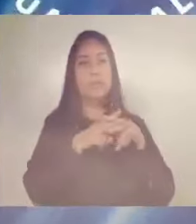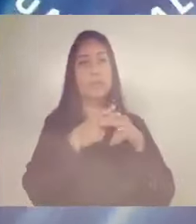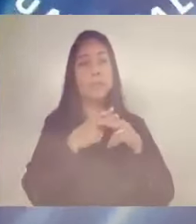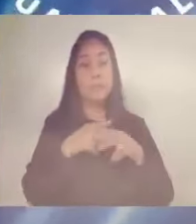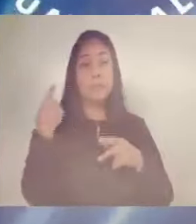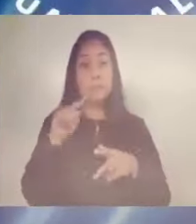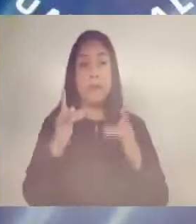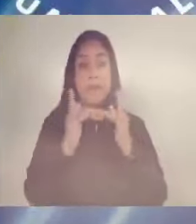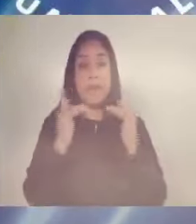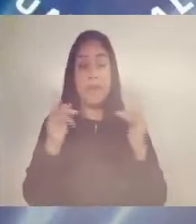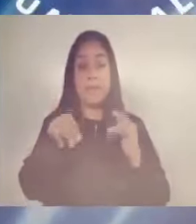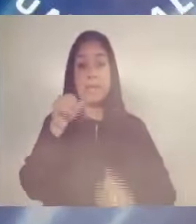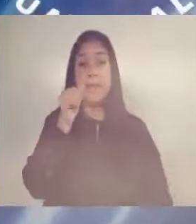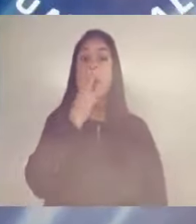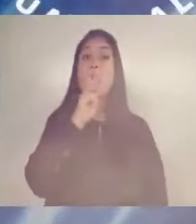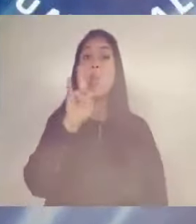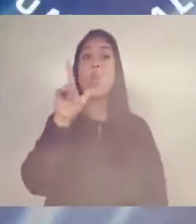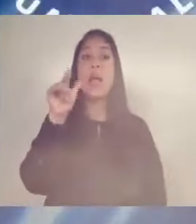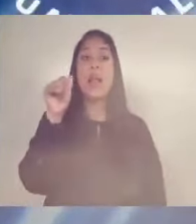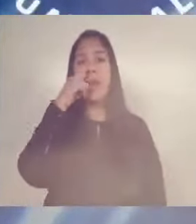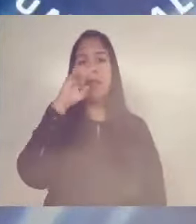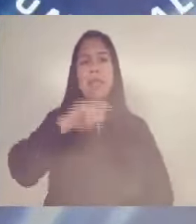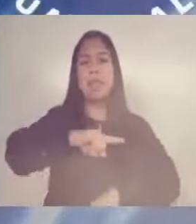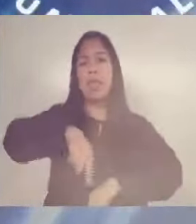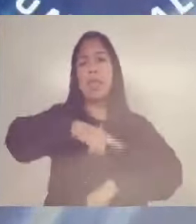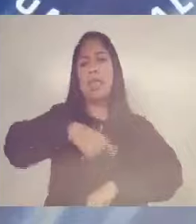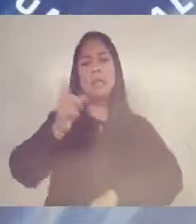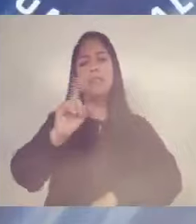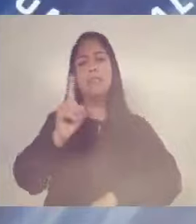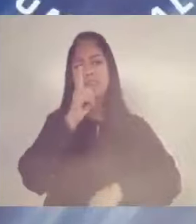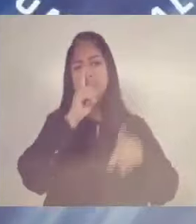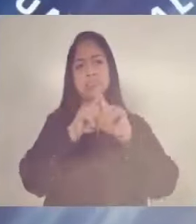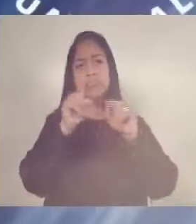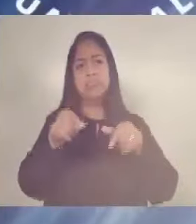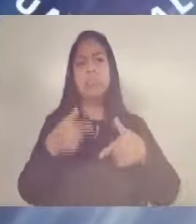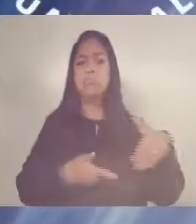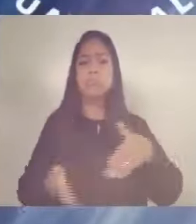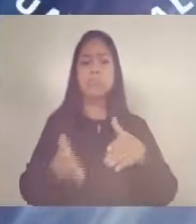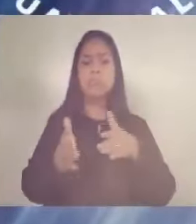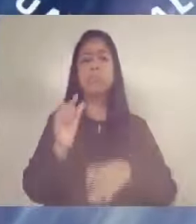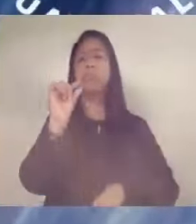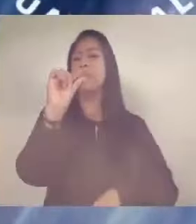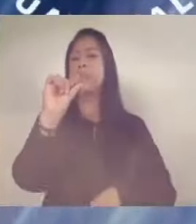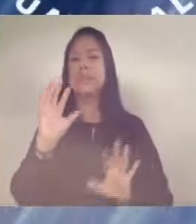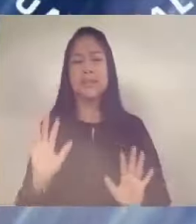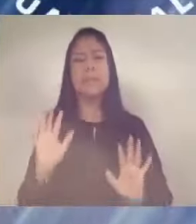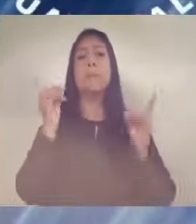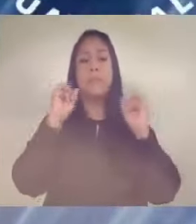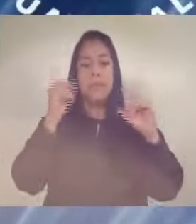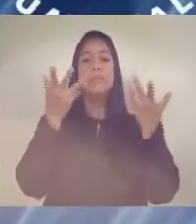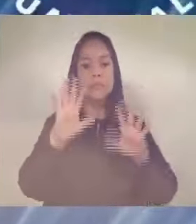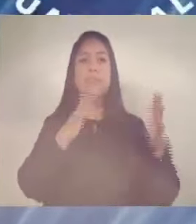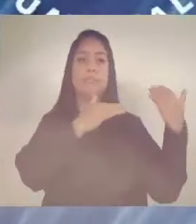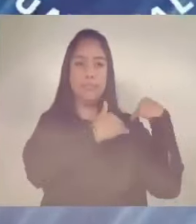el puente Nahualate no es demasiado largo, lo más probable es que los daños a la carretera sean mínimos, pero ya hay compromisos